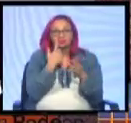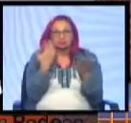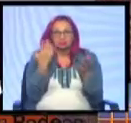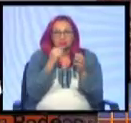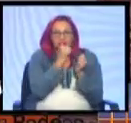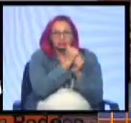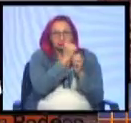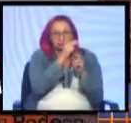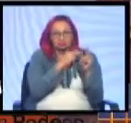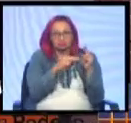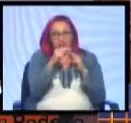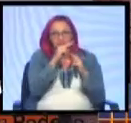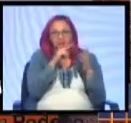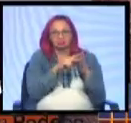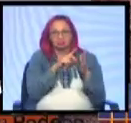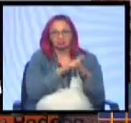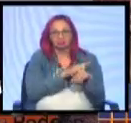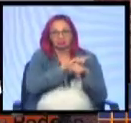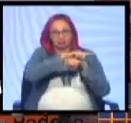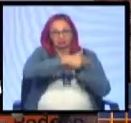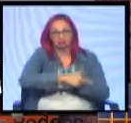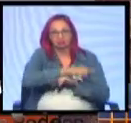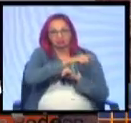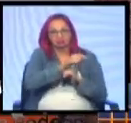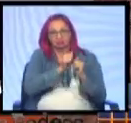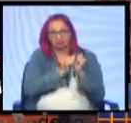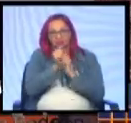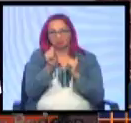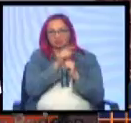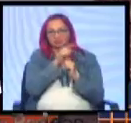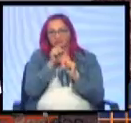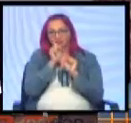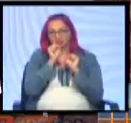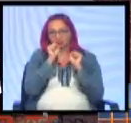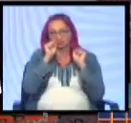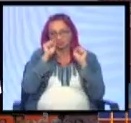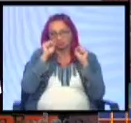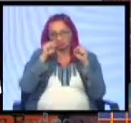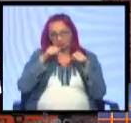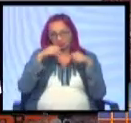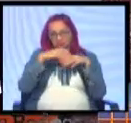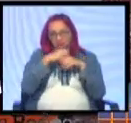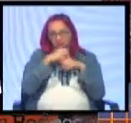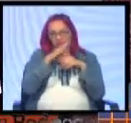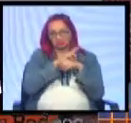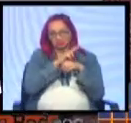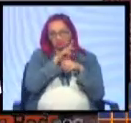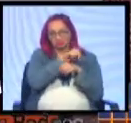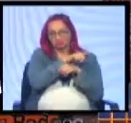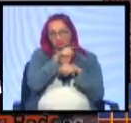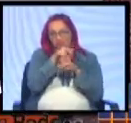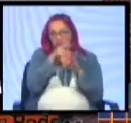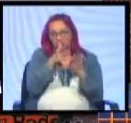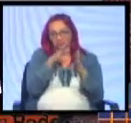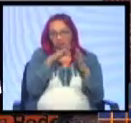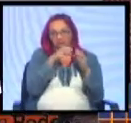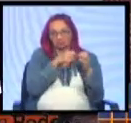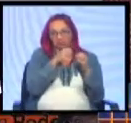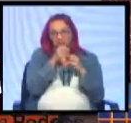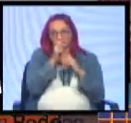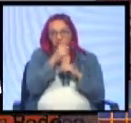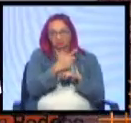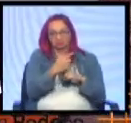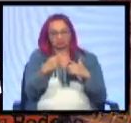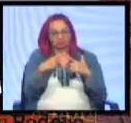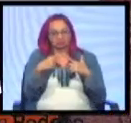con lo que el negocio de la lotería es competitivo para poder generar las utilidades para las organizaciones